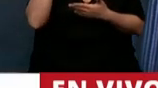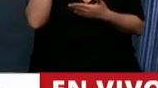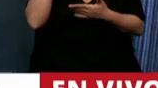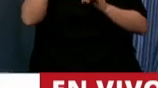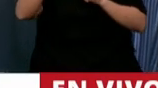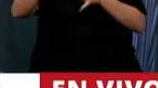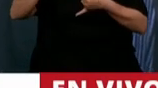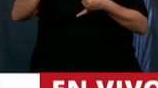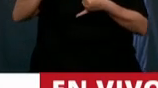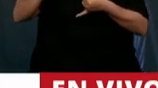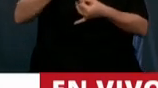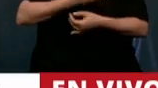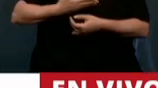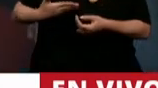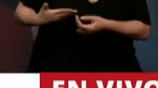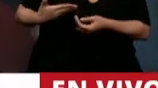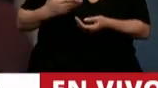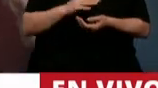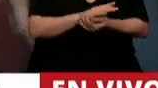Afirmativo, presidente.